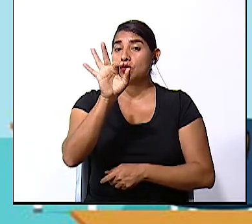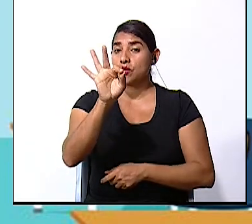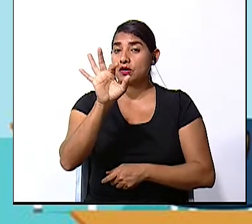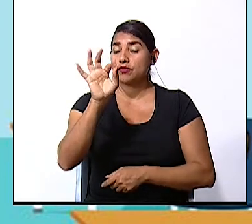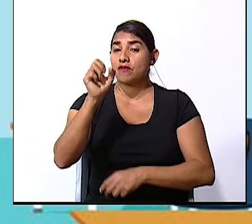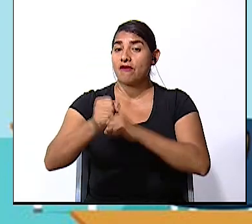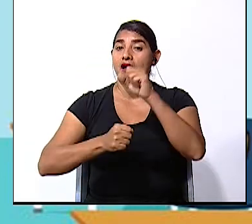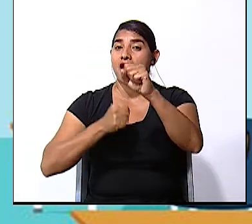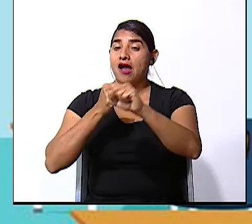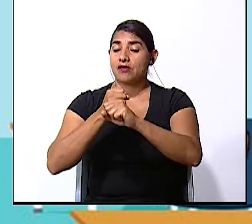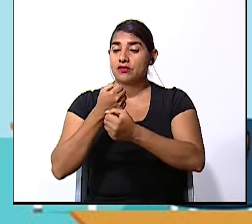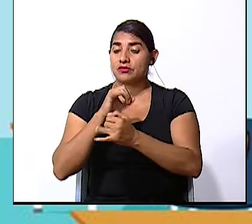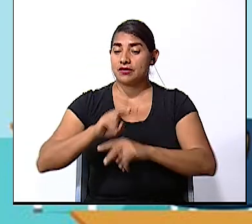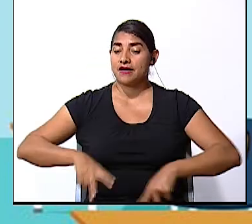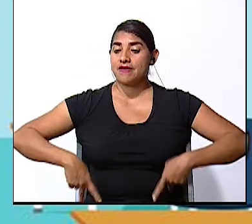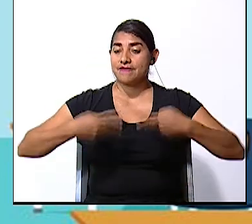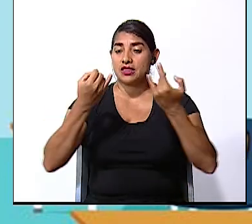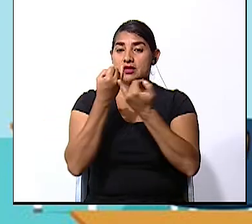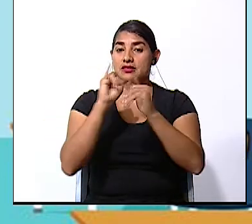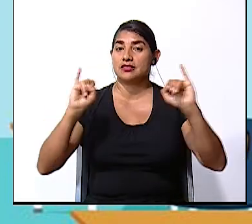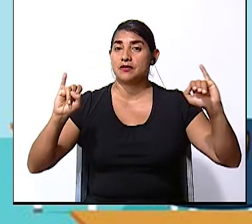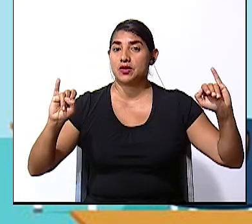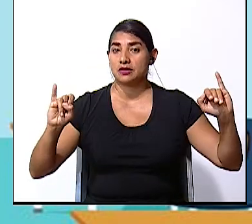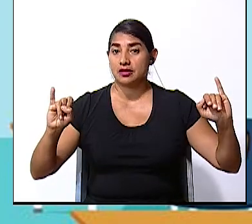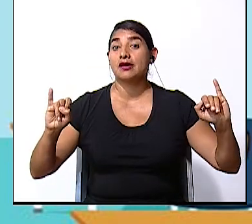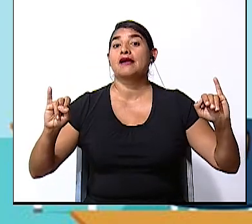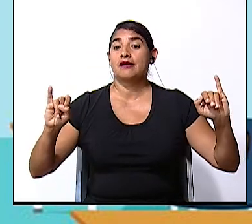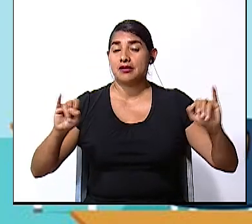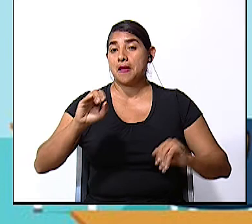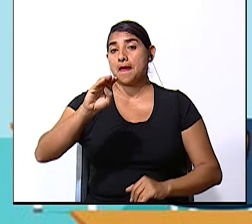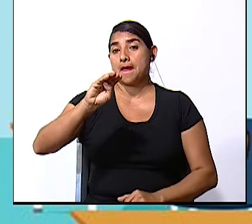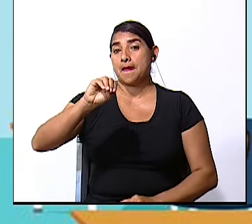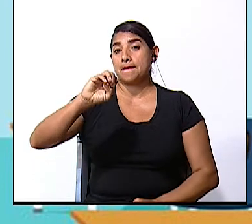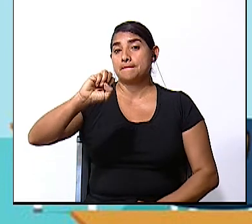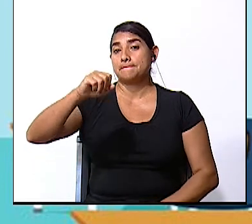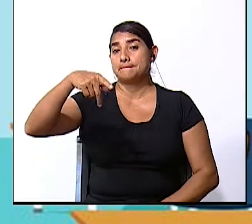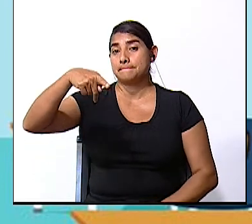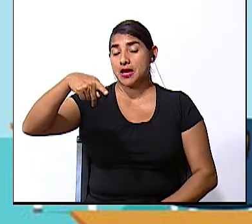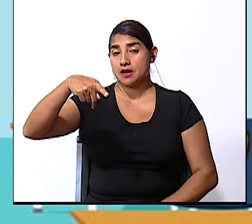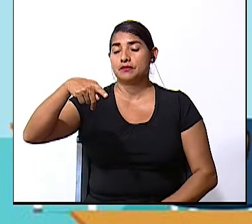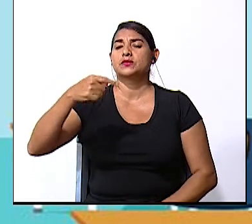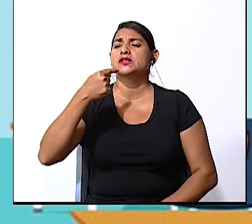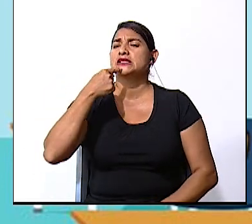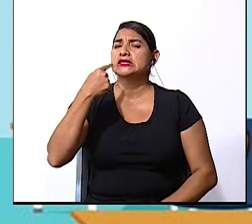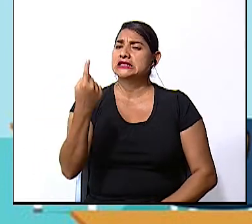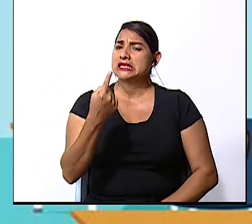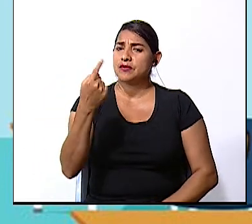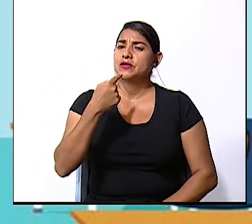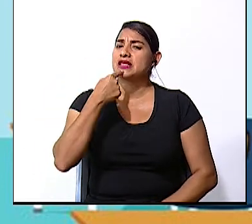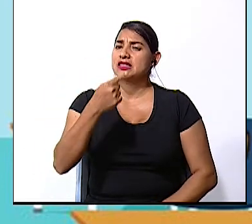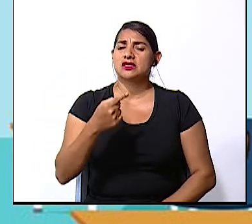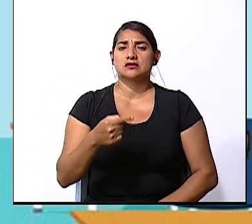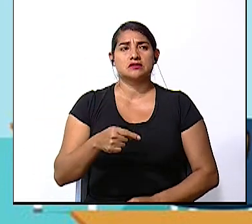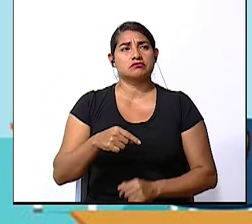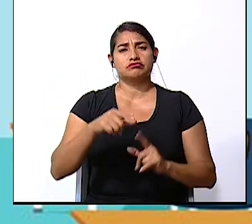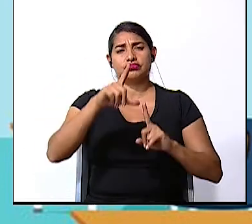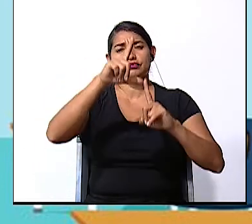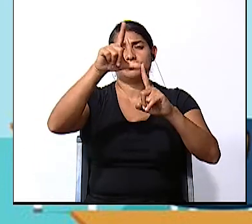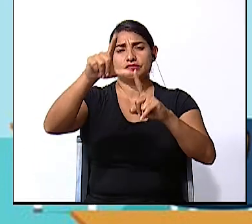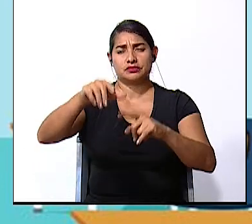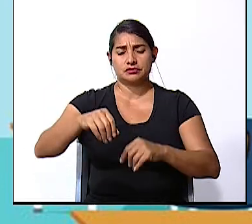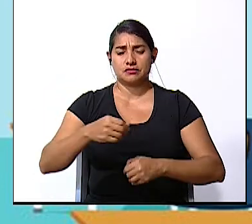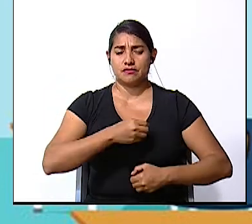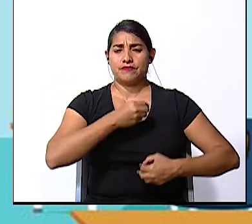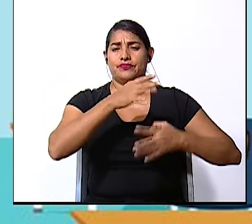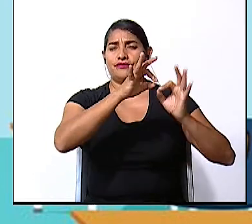199 años de vida independiente. El MEP, el Ministerio de Educación, siempre tiene un lema para las fechas